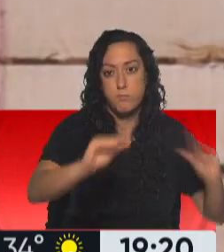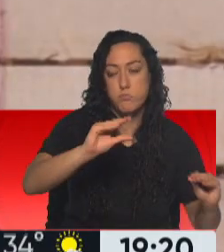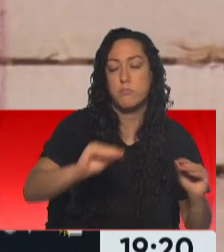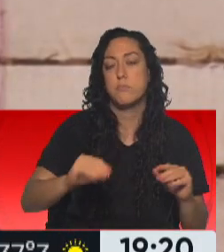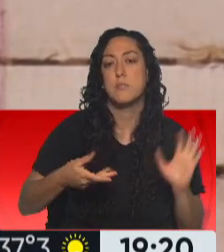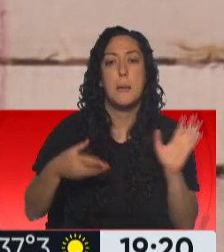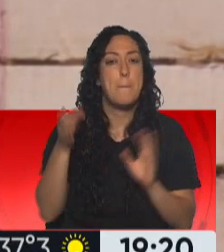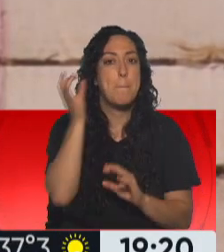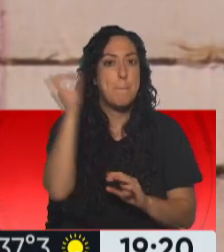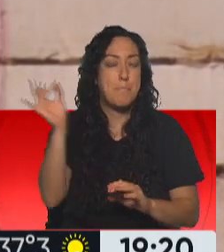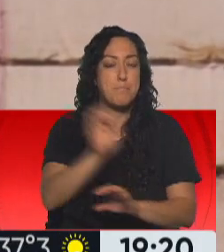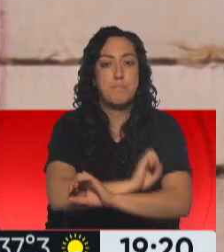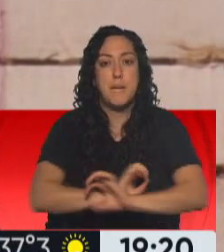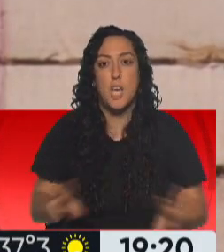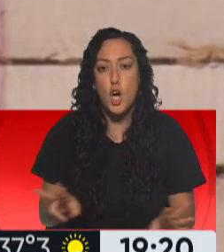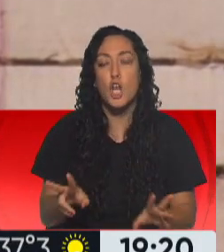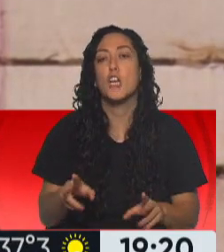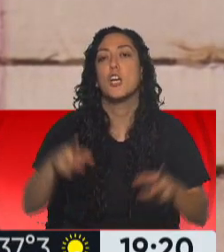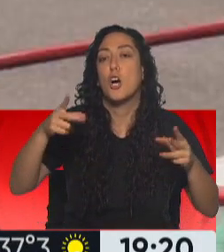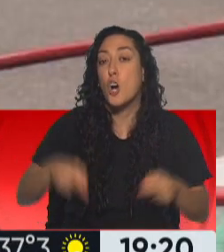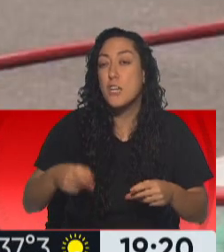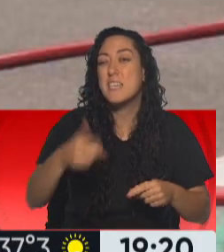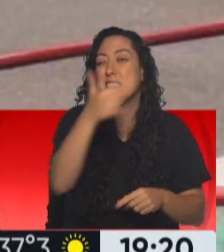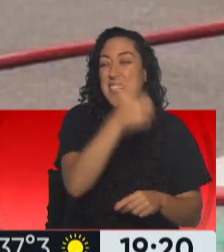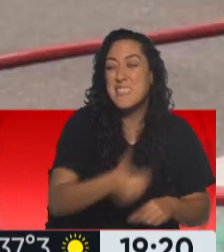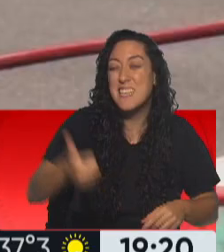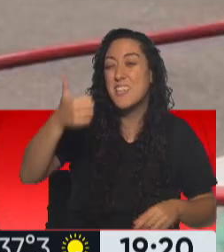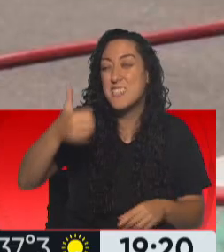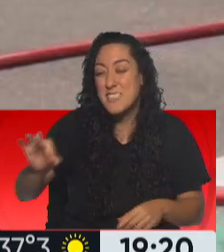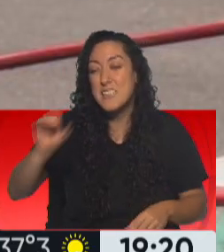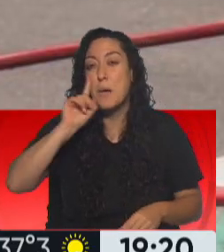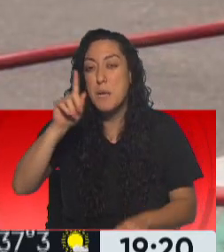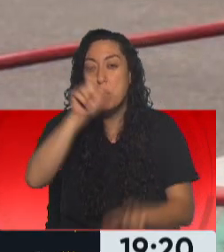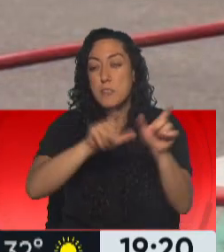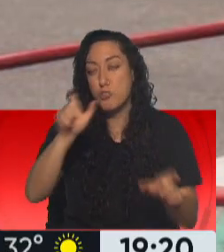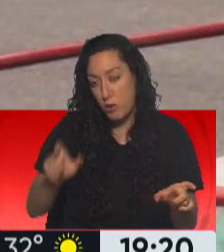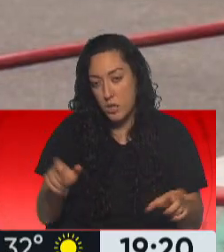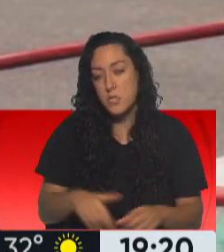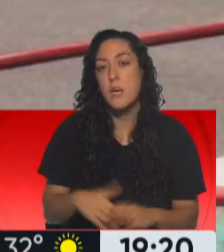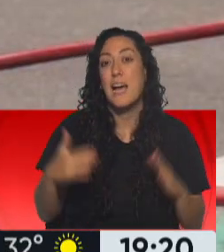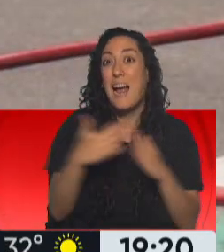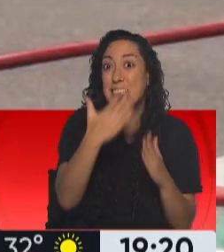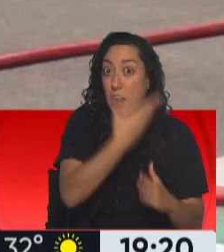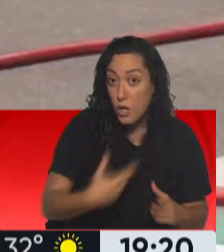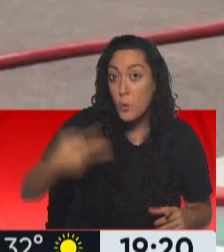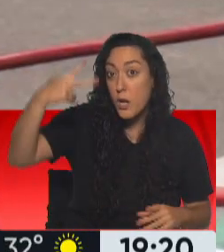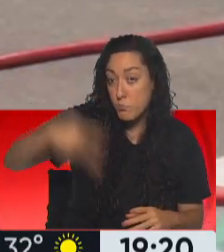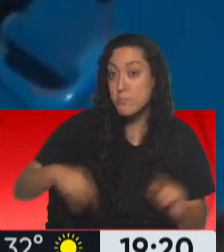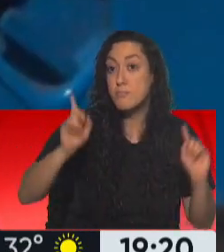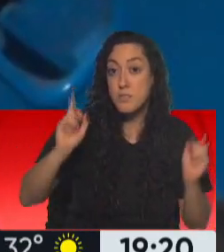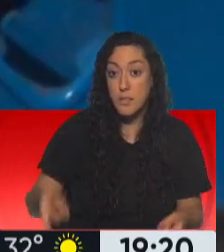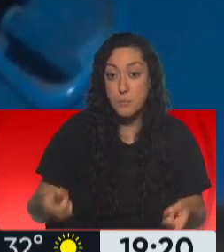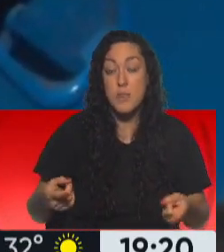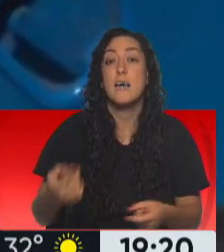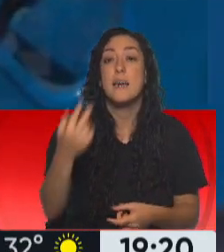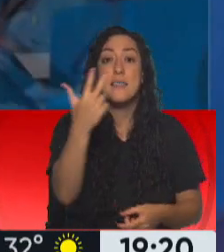el momento donde el corte fue masivo fue de 660.000. Y atención, porque hasta la Casa Rosada estuvo sin electricidad. Cerca